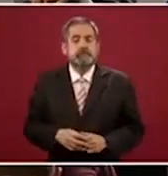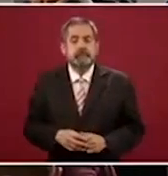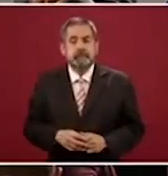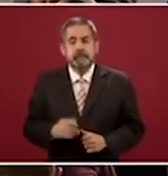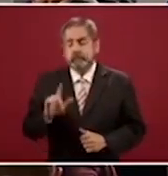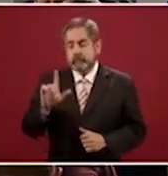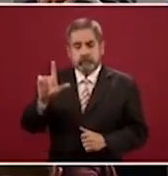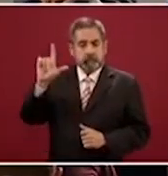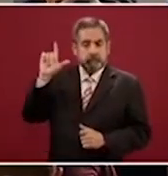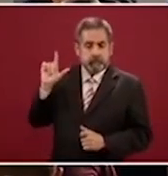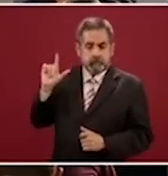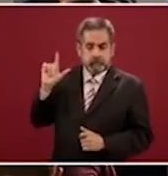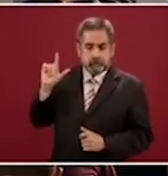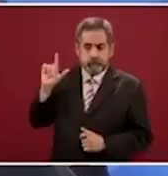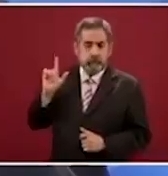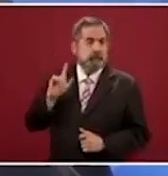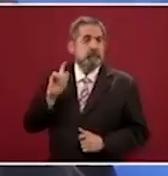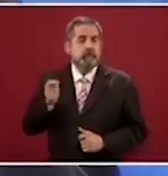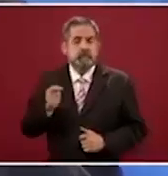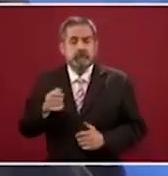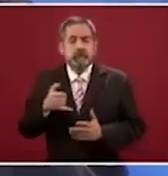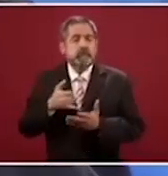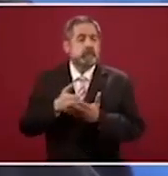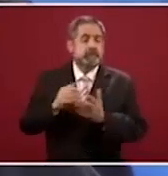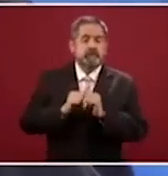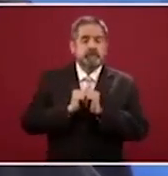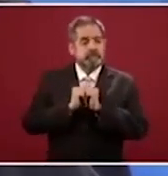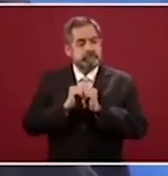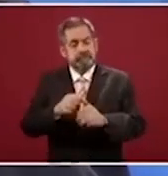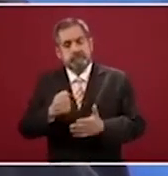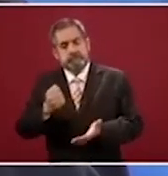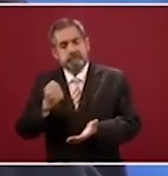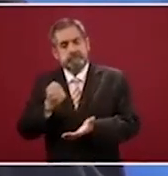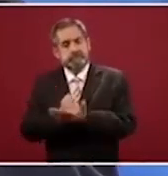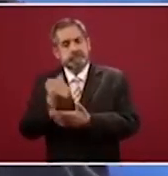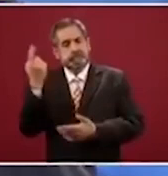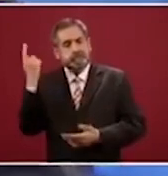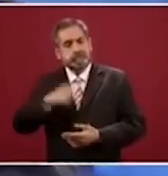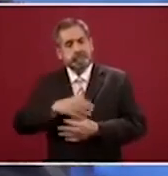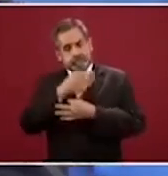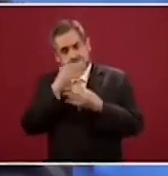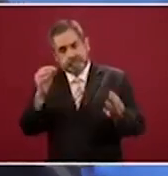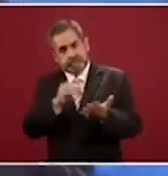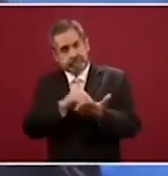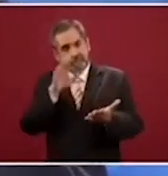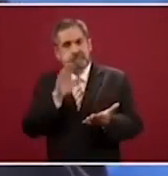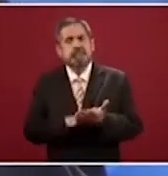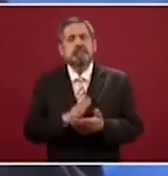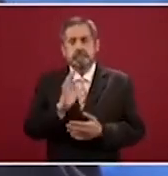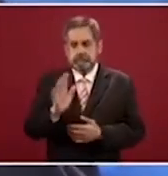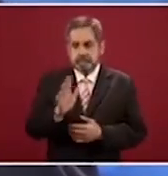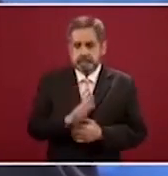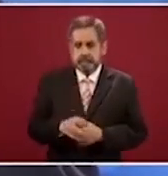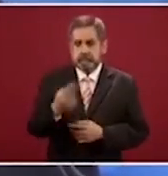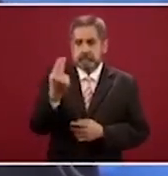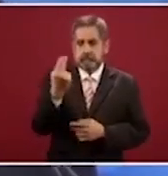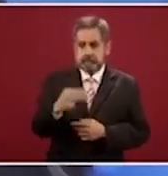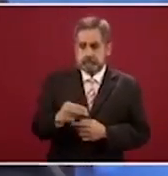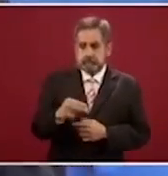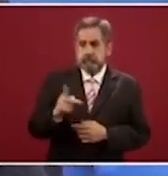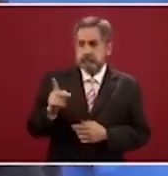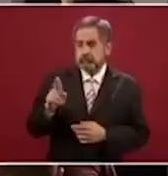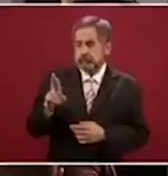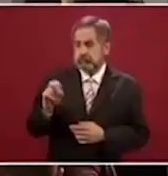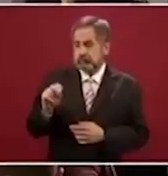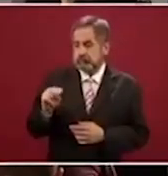Pasado lunes se publicó el decreto donde ya se cambia de nombre de pronósticos, como